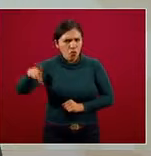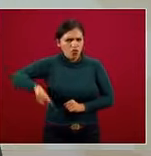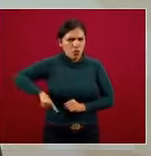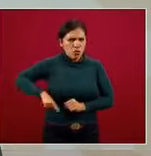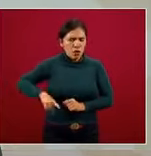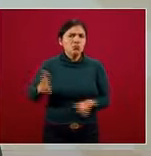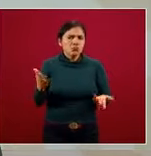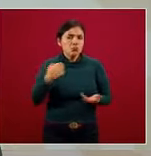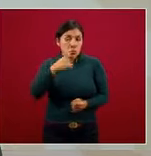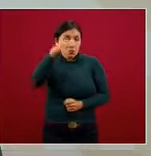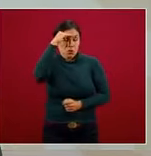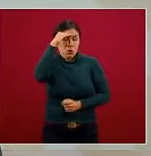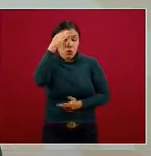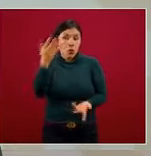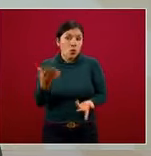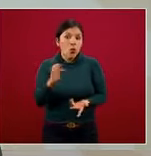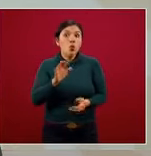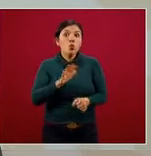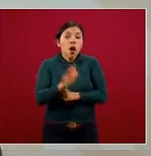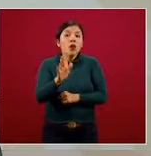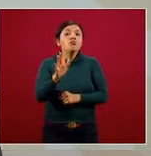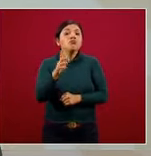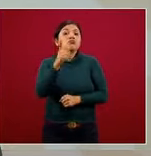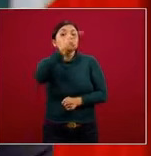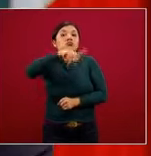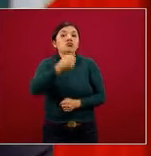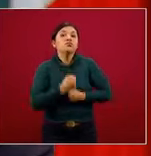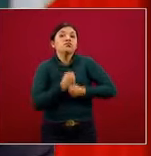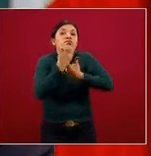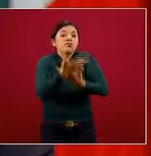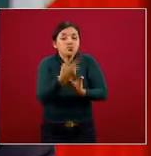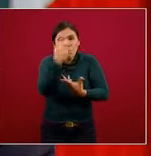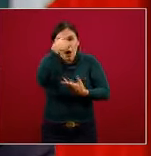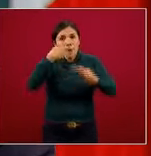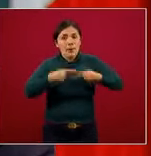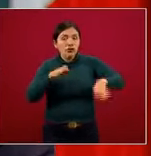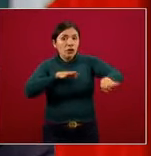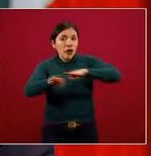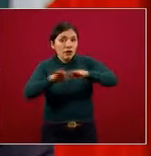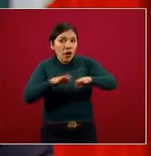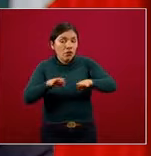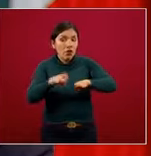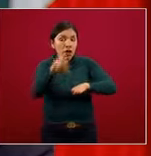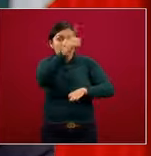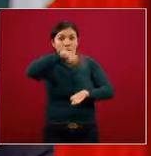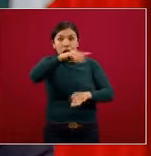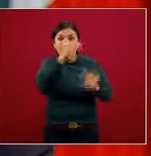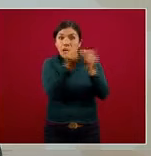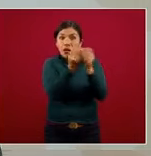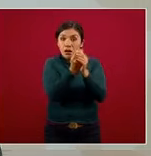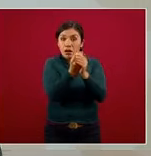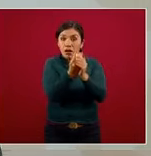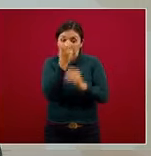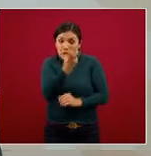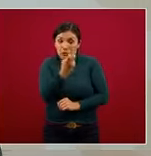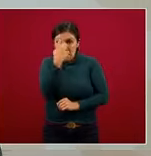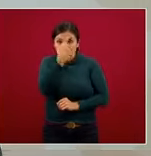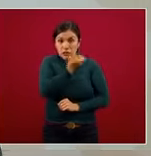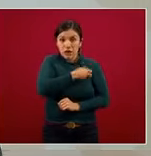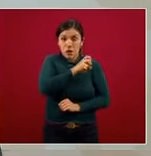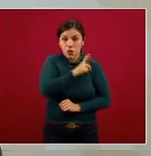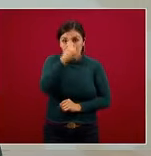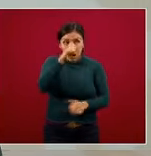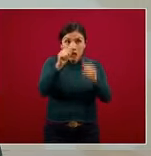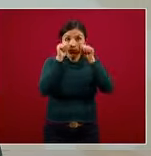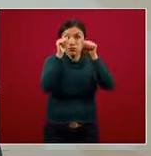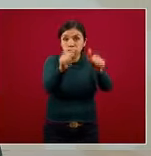En principio considero cualquier expresión pública de trabajadores, trabajadoras, en este caso de la salud, como digna